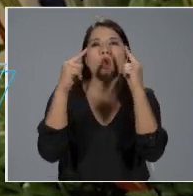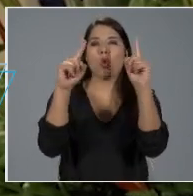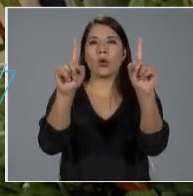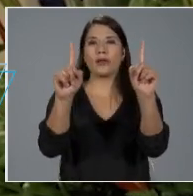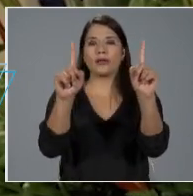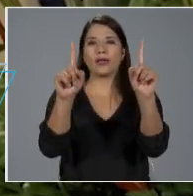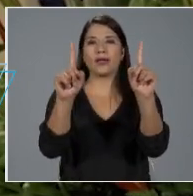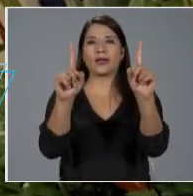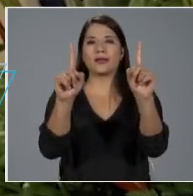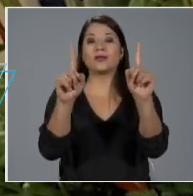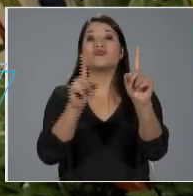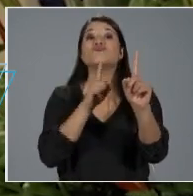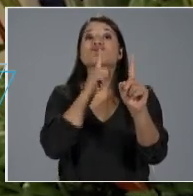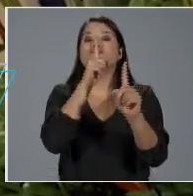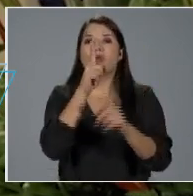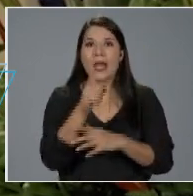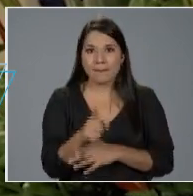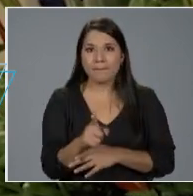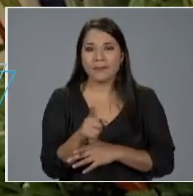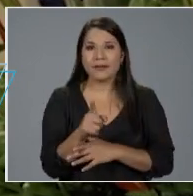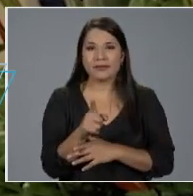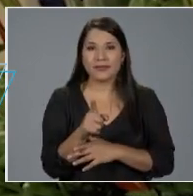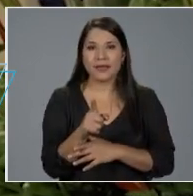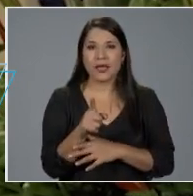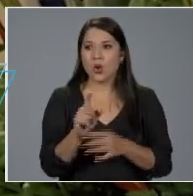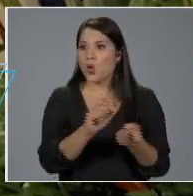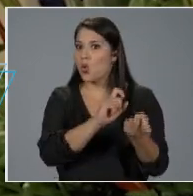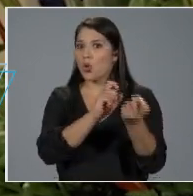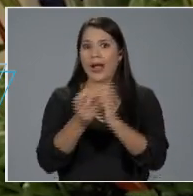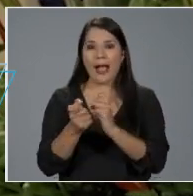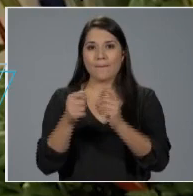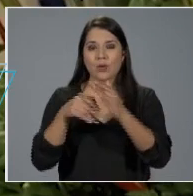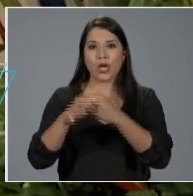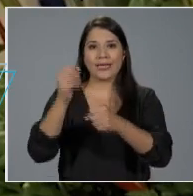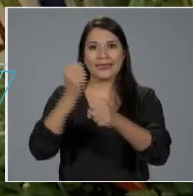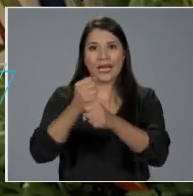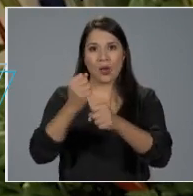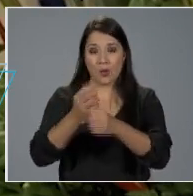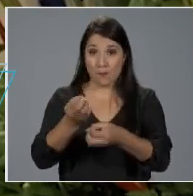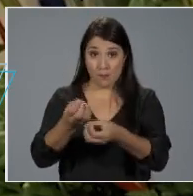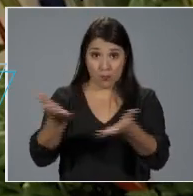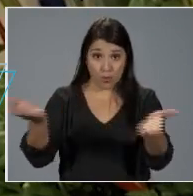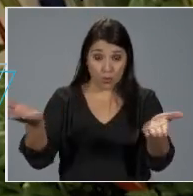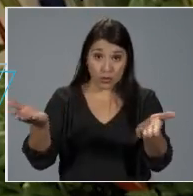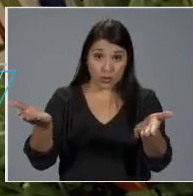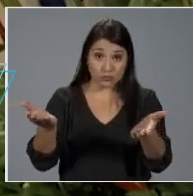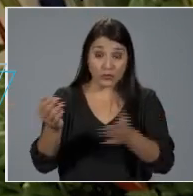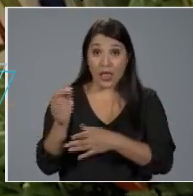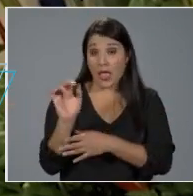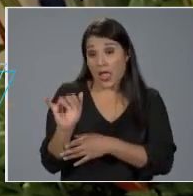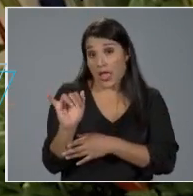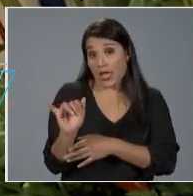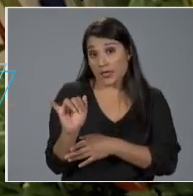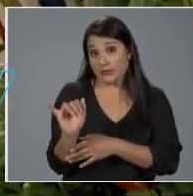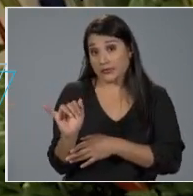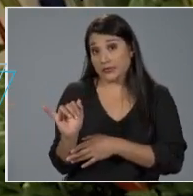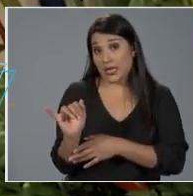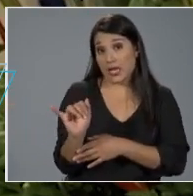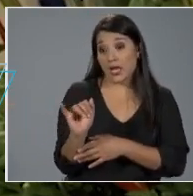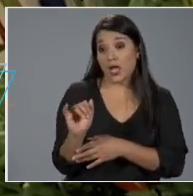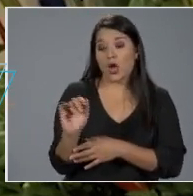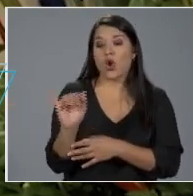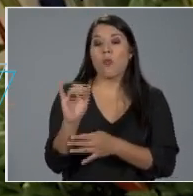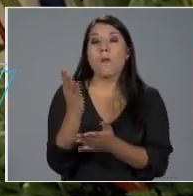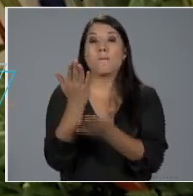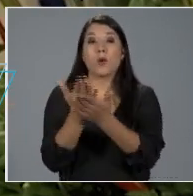digamos, realmente casi como de choque en materia de obra pública, que fue uno de los elementos con los que él llegó al poder,